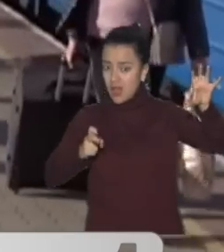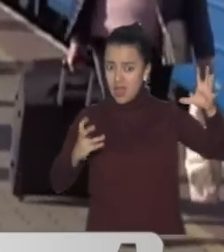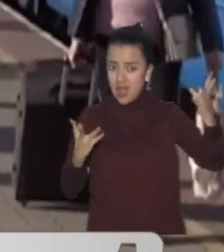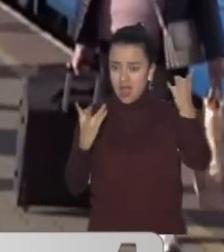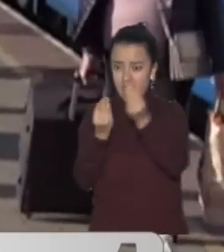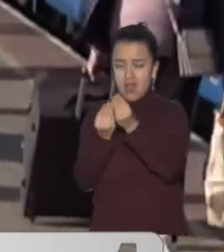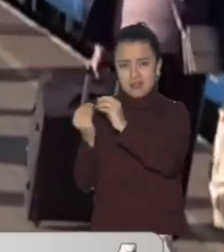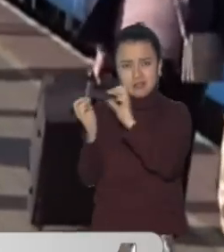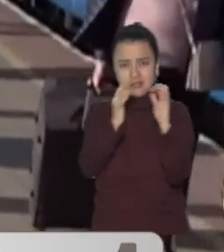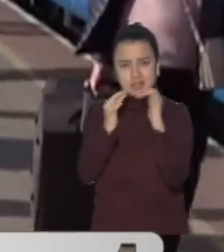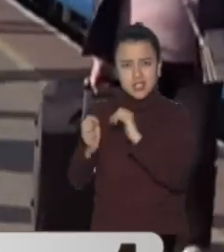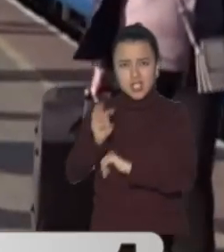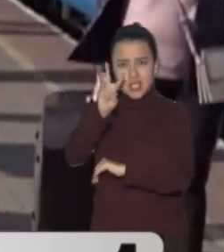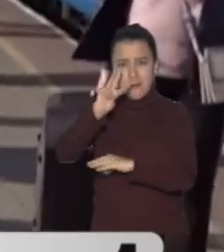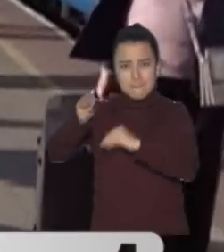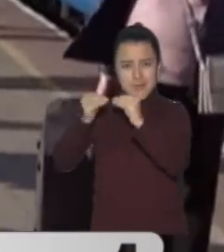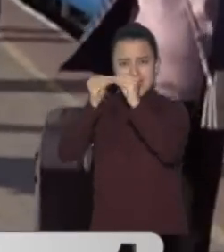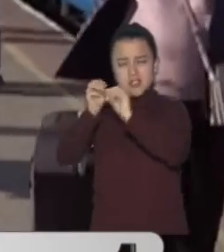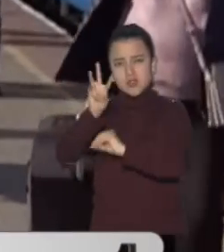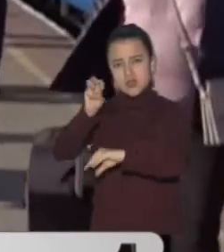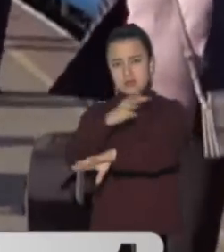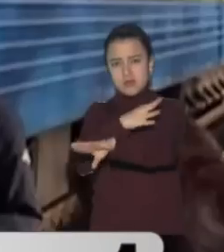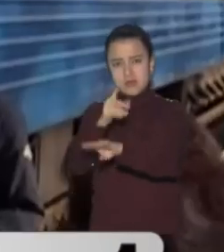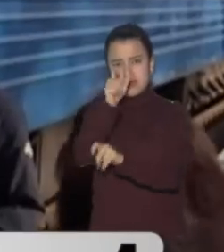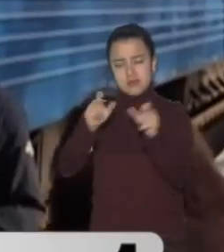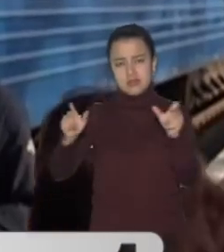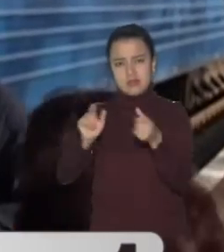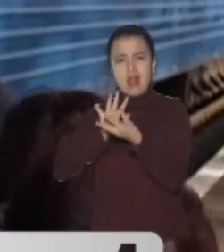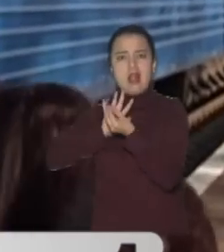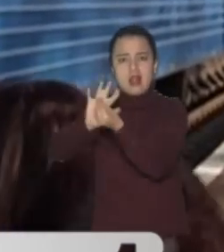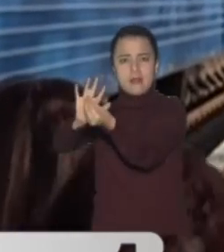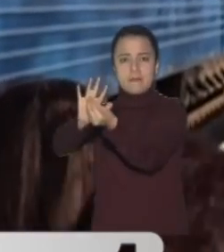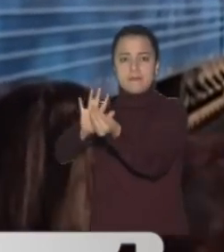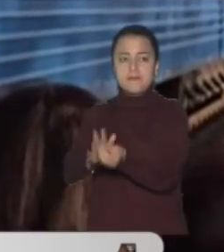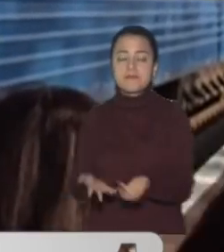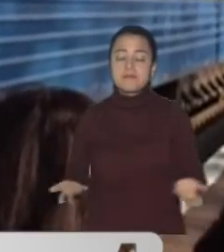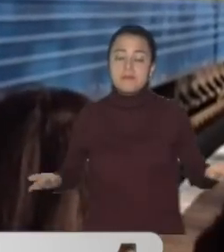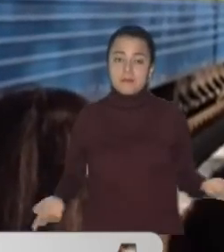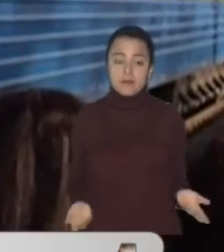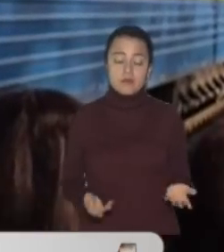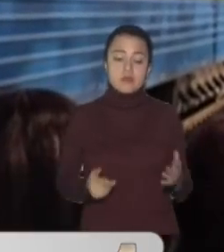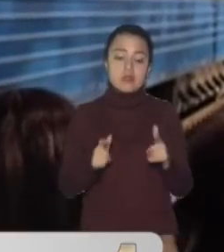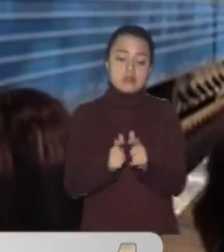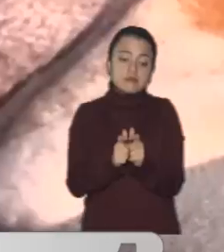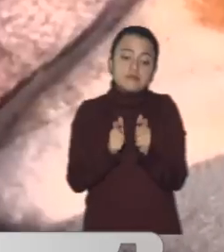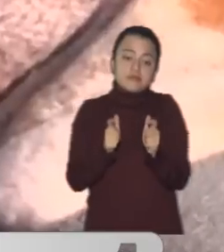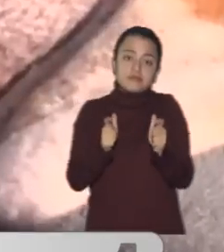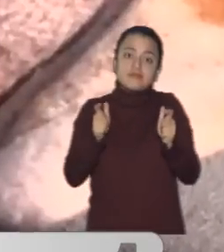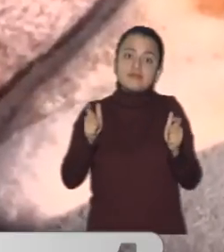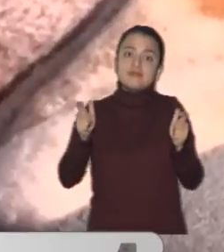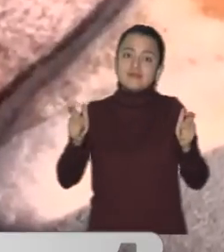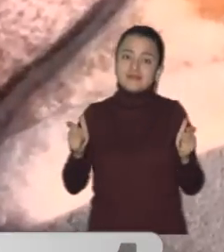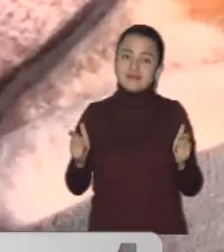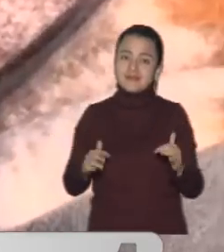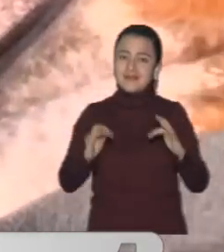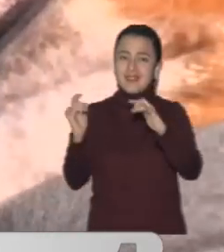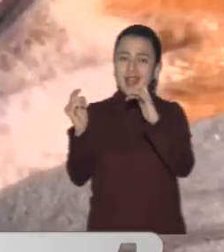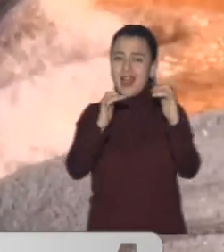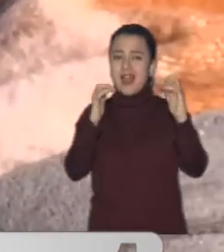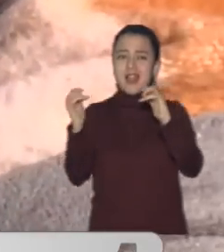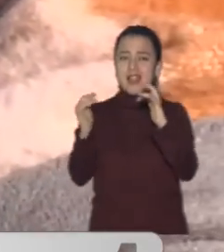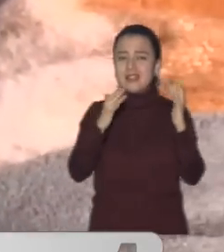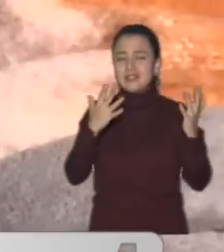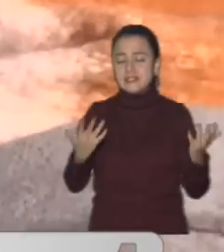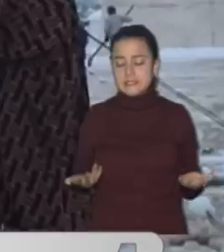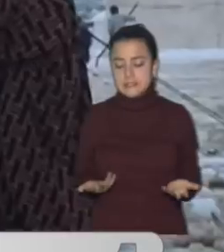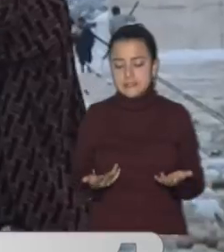millones de personas se han convertido en desplazados internos. Y aunque el número de personas desplazadas por los conflictos va al alza y parece crecer en su